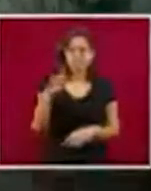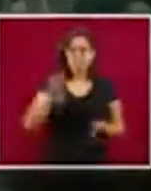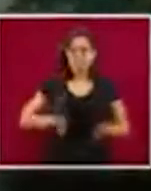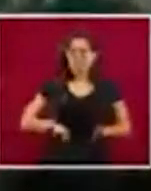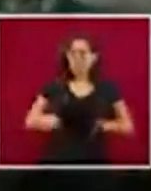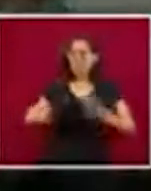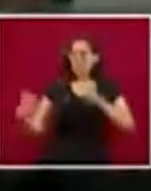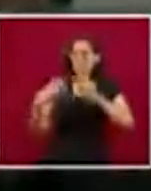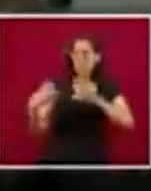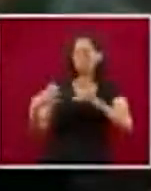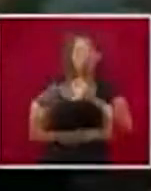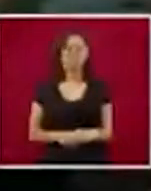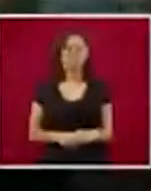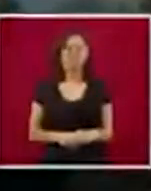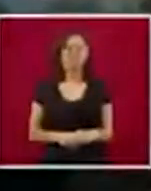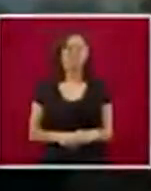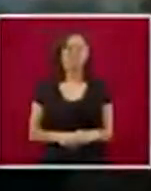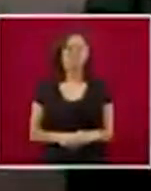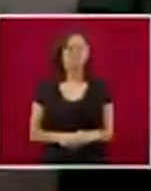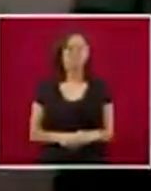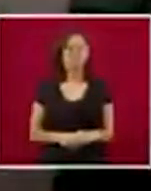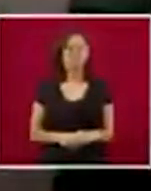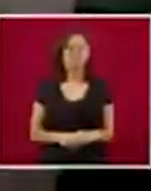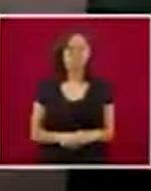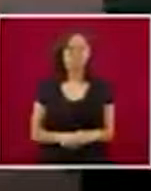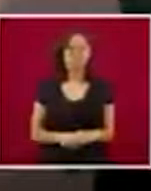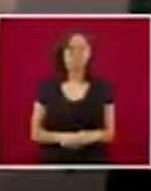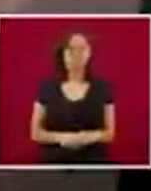Antes de que te enojes con tu pareja.